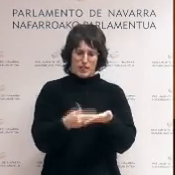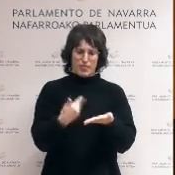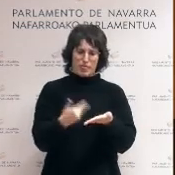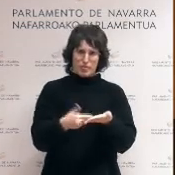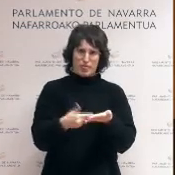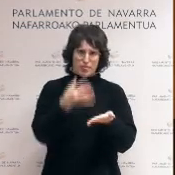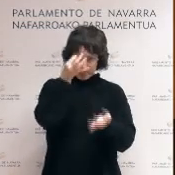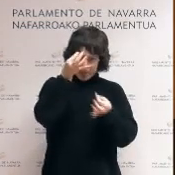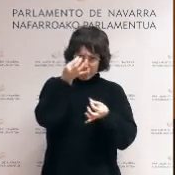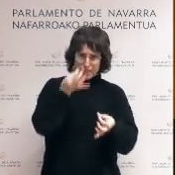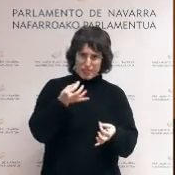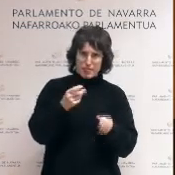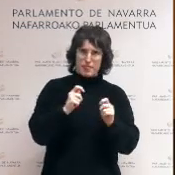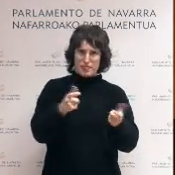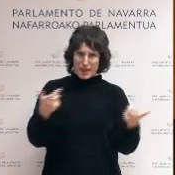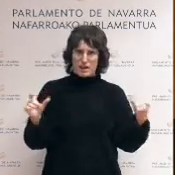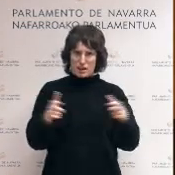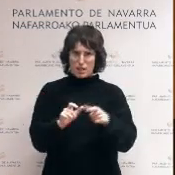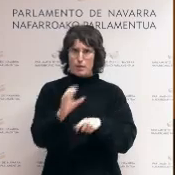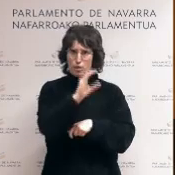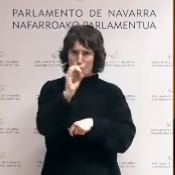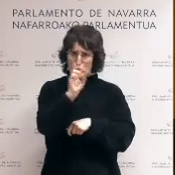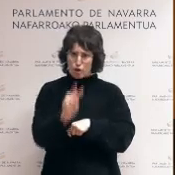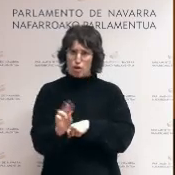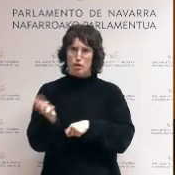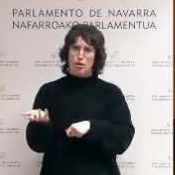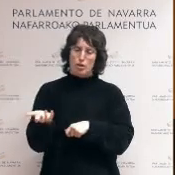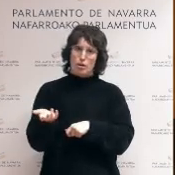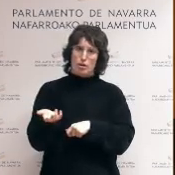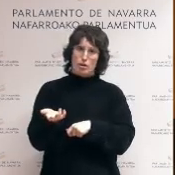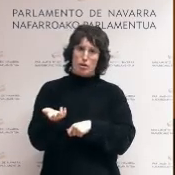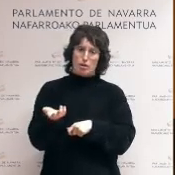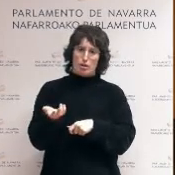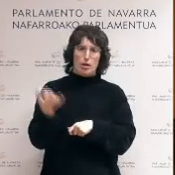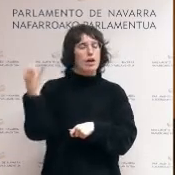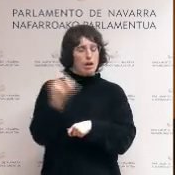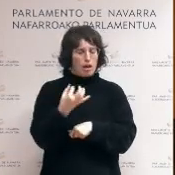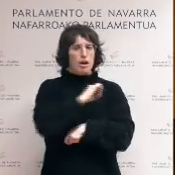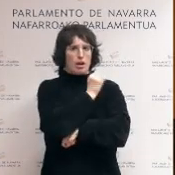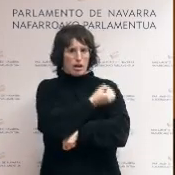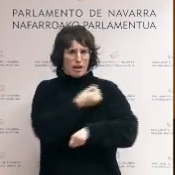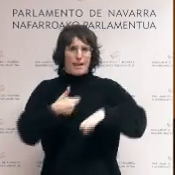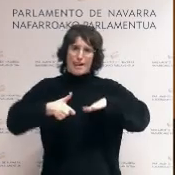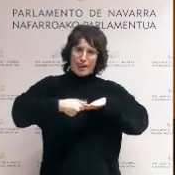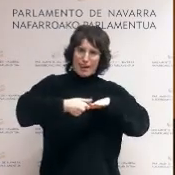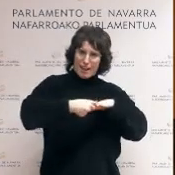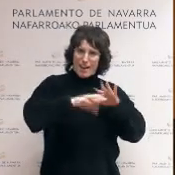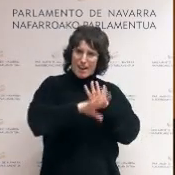rigor las reducciones de carbono, registrar oficialmente créditos de carbono en un registro